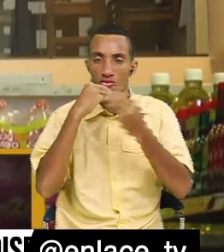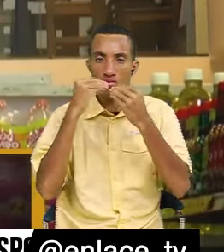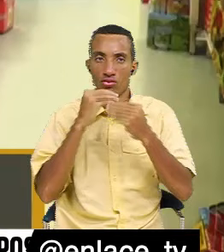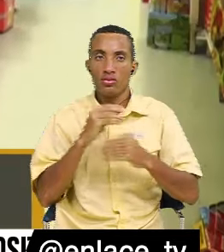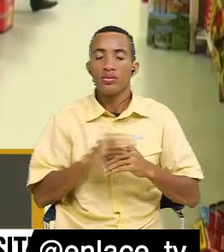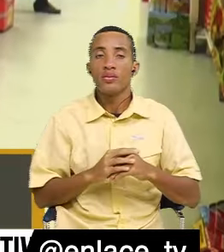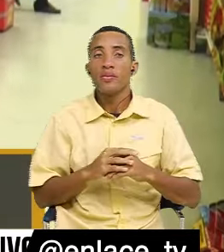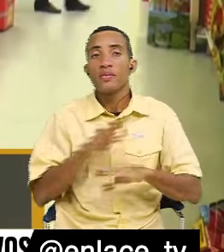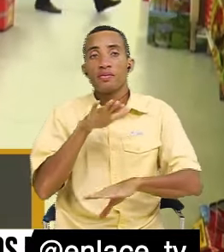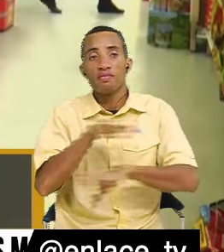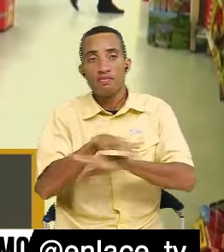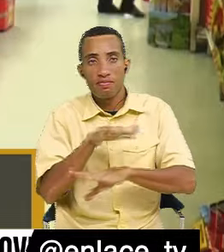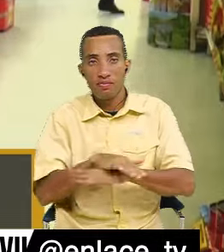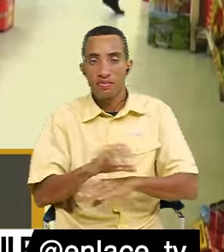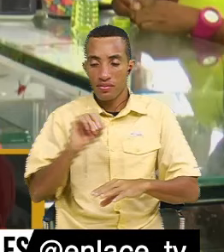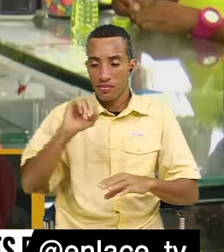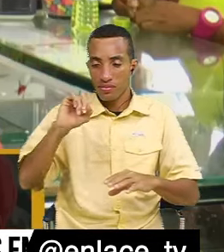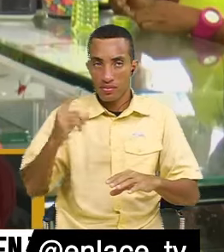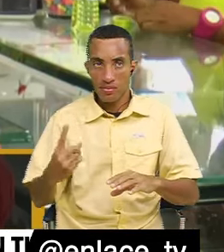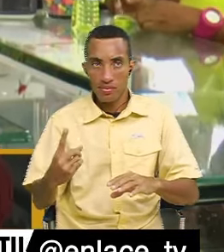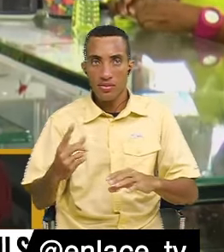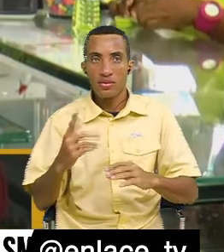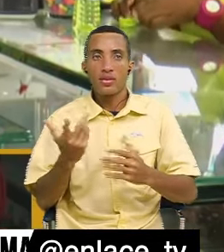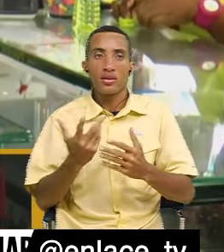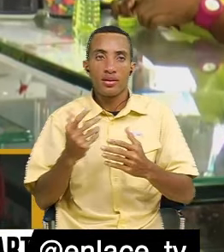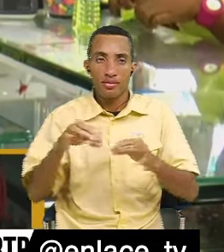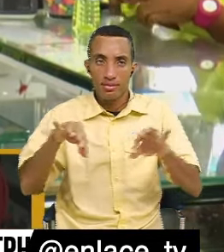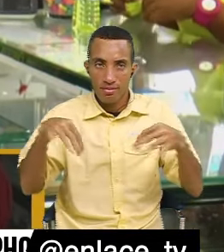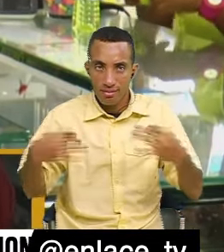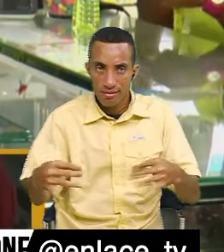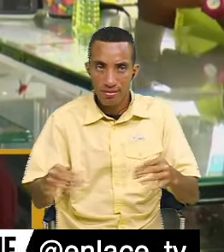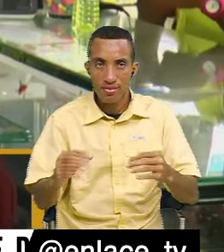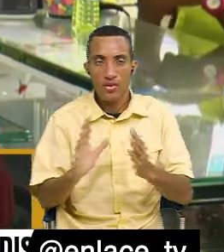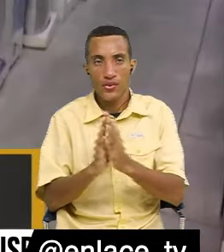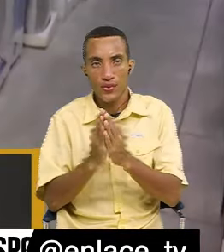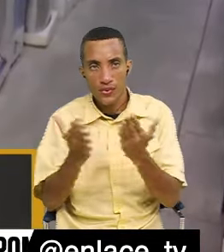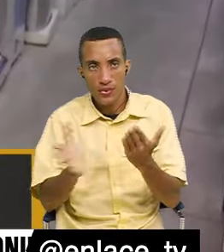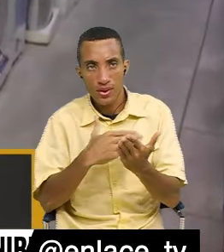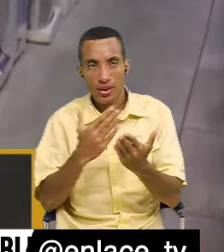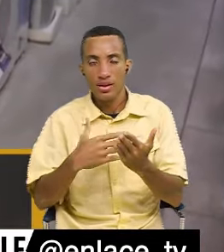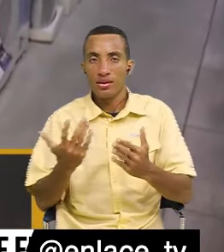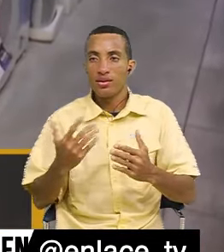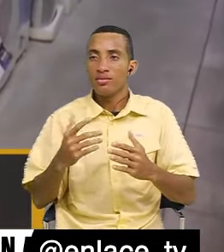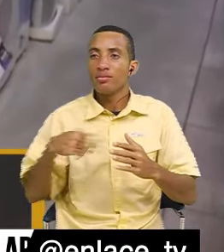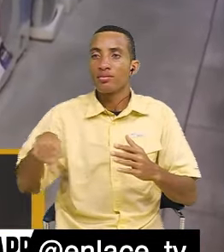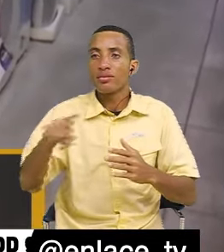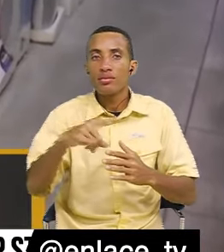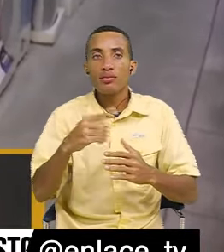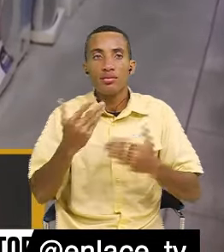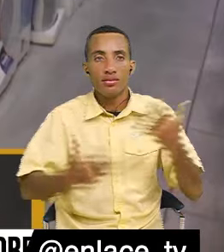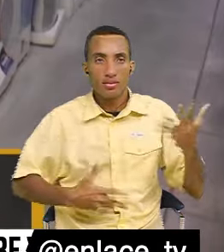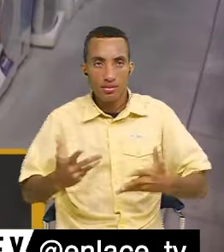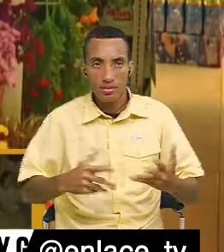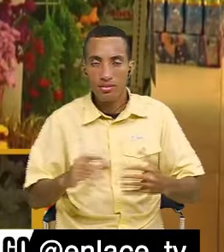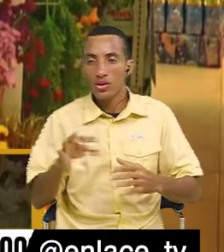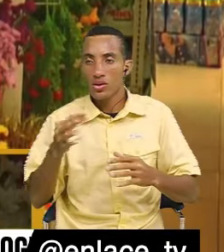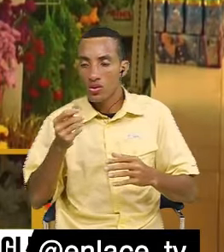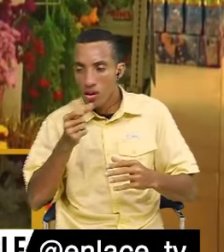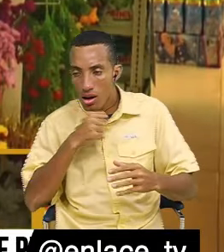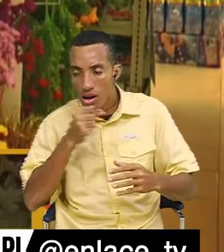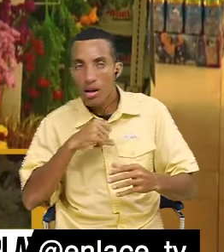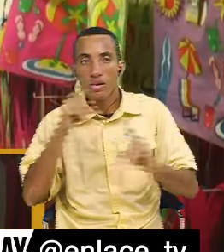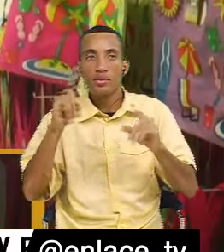primer piso encuentra todo lo que es la papelería, la parte del supermercado y heladería. De igual forma, artículos importados con espectaculares